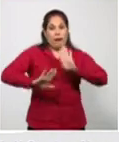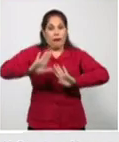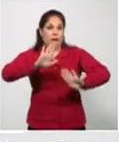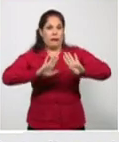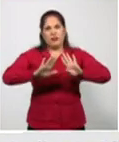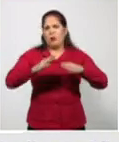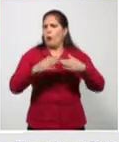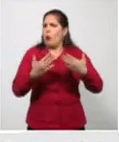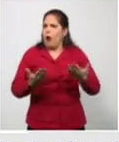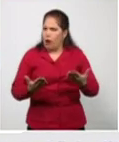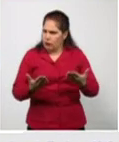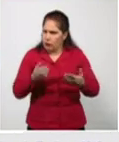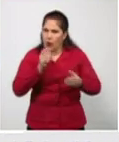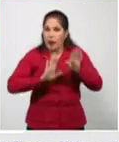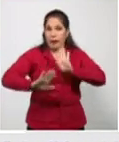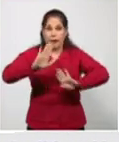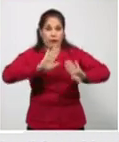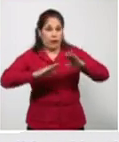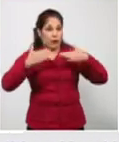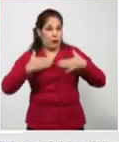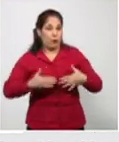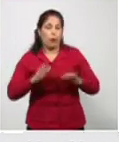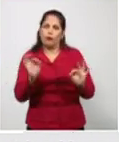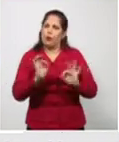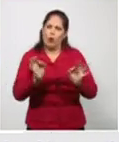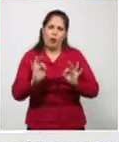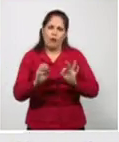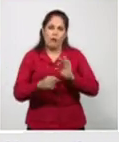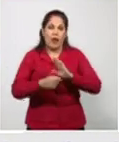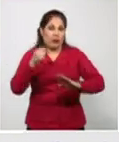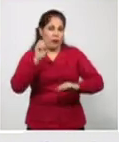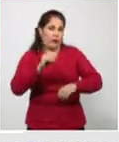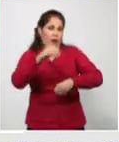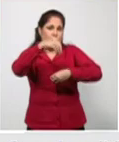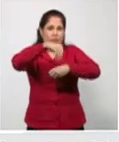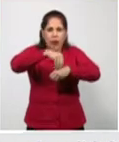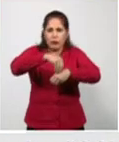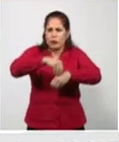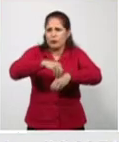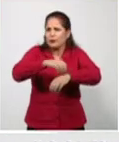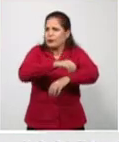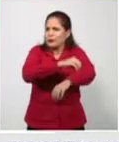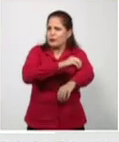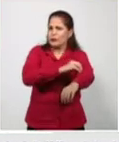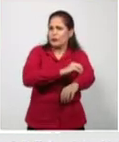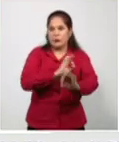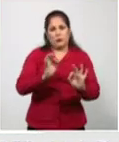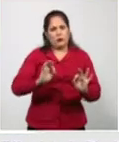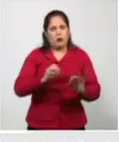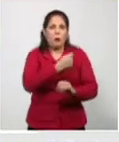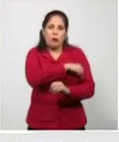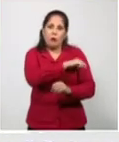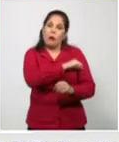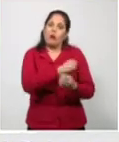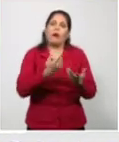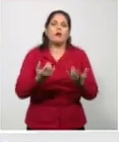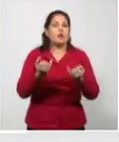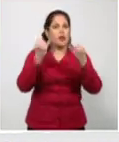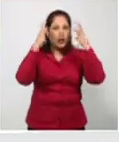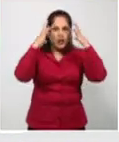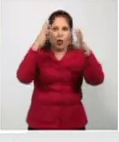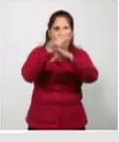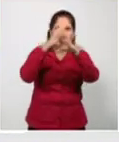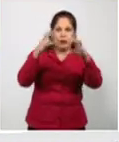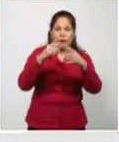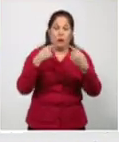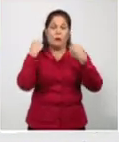todavía es un poco precoz para poderlo determinar. En resumen, dirá la población, bueno, tanta cosa científica, ¿qué es lo que...?